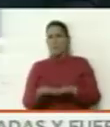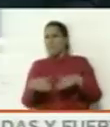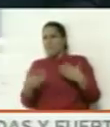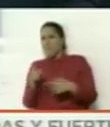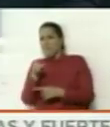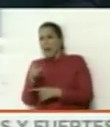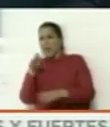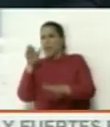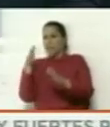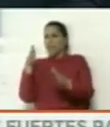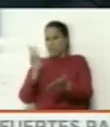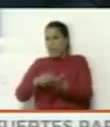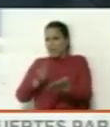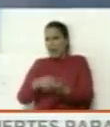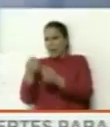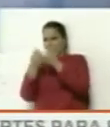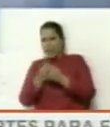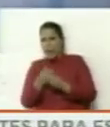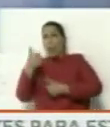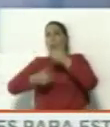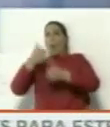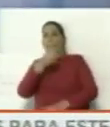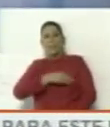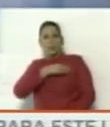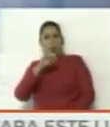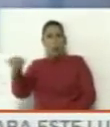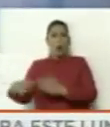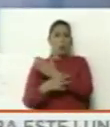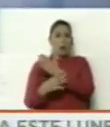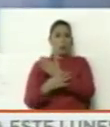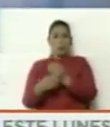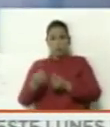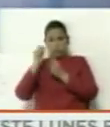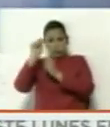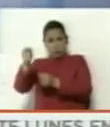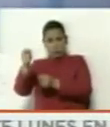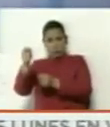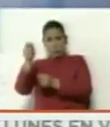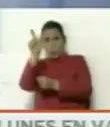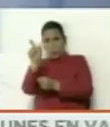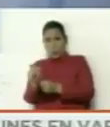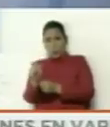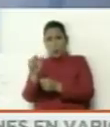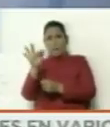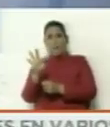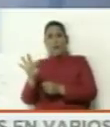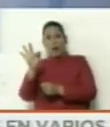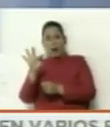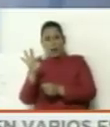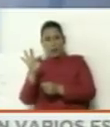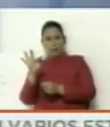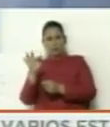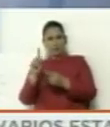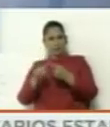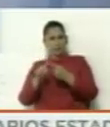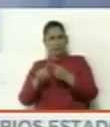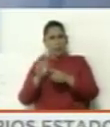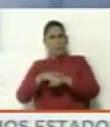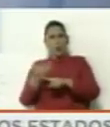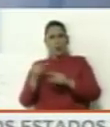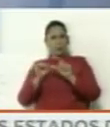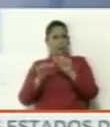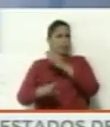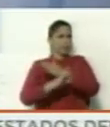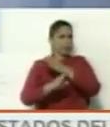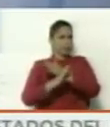dinero? ¿Cuál era la misión que Juan Guaidó le había encomendado al señor Freddy Superlano? ¿Por qué no ha seguido